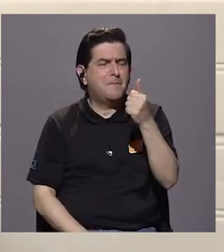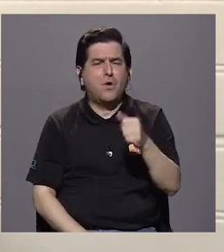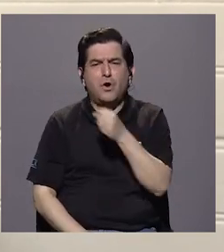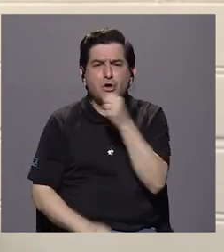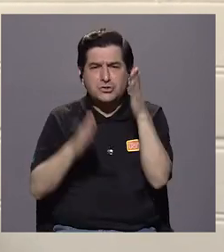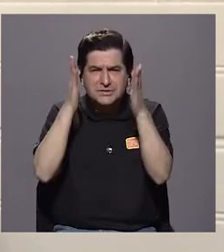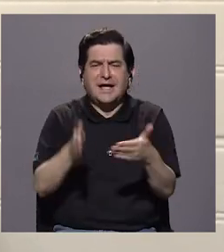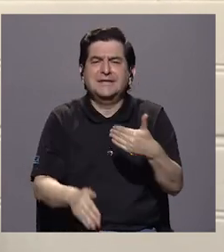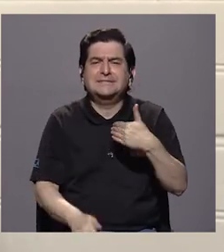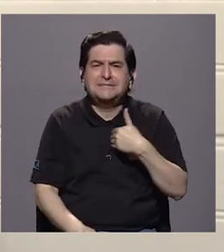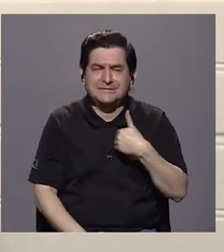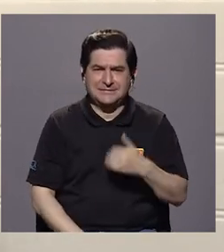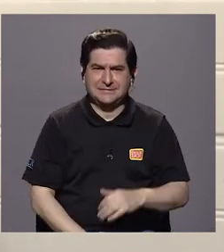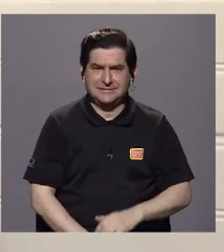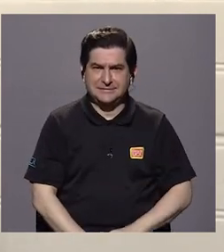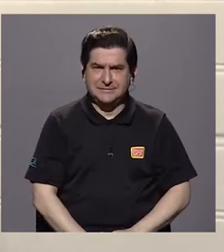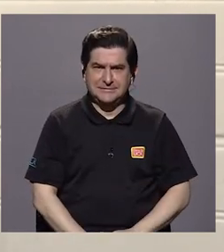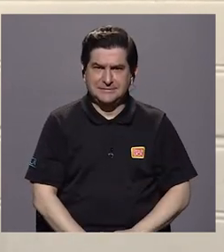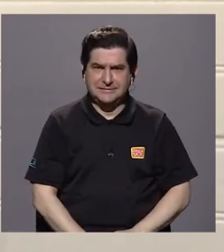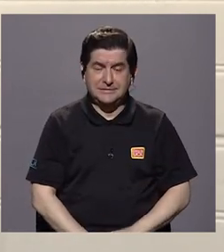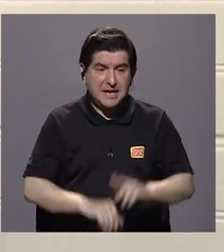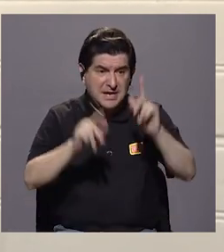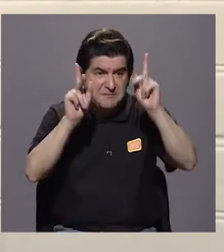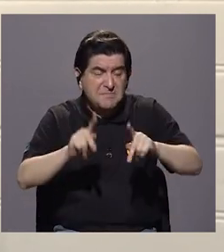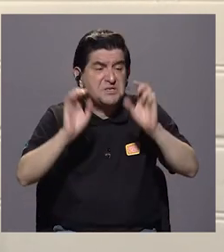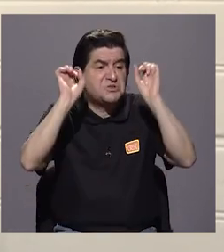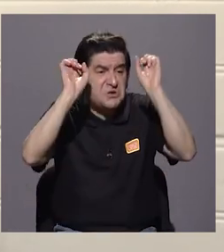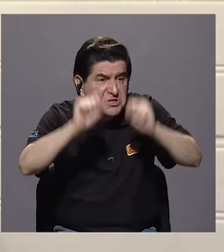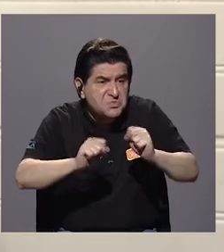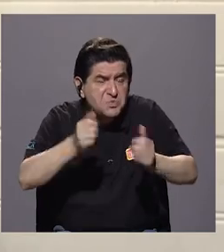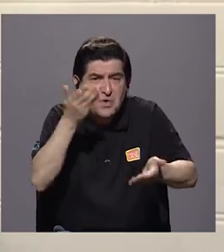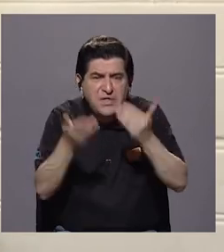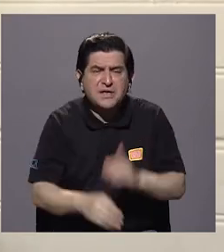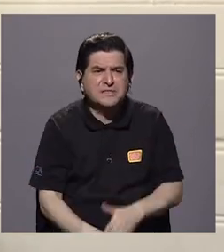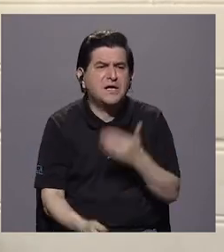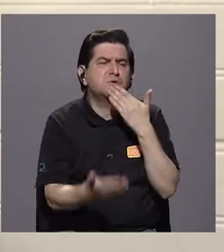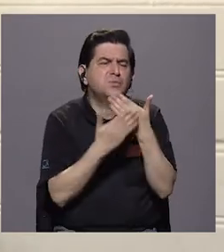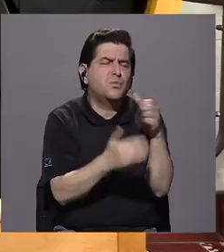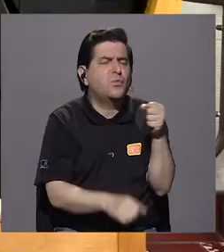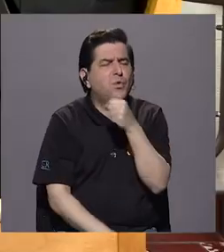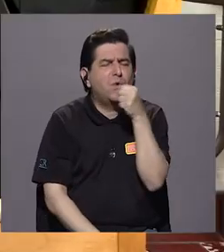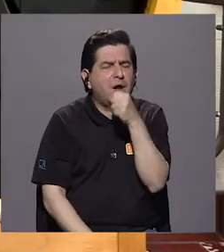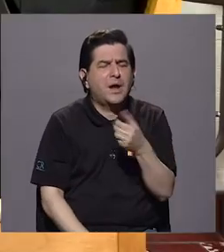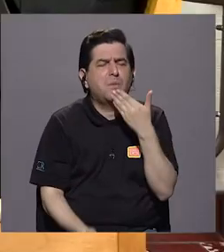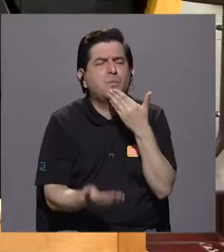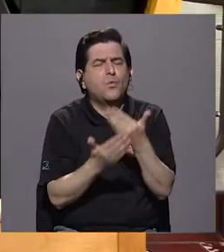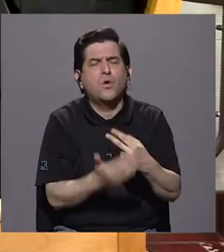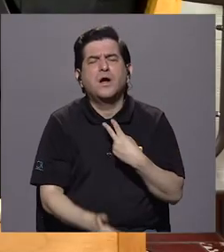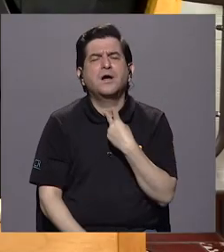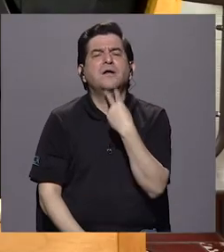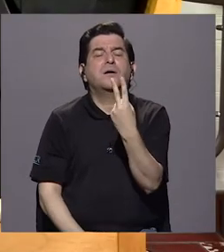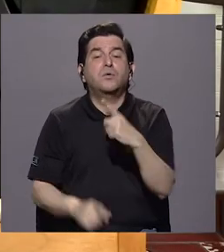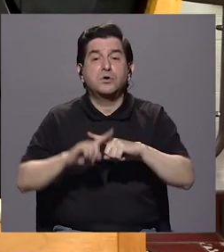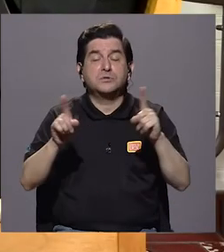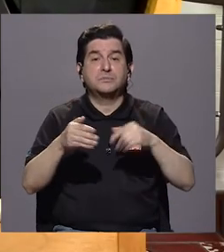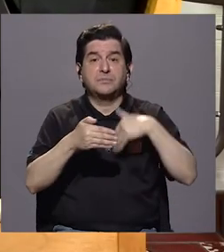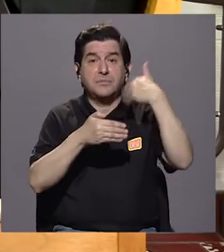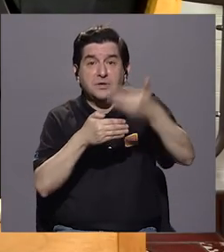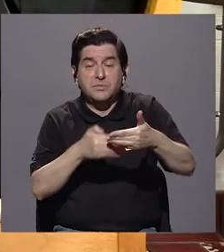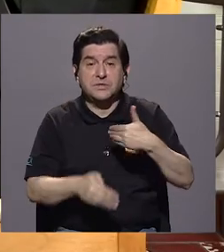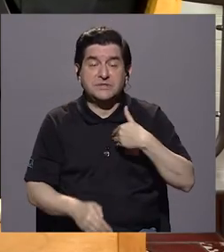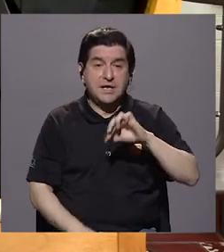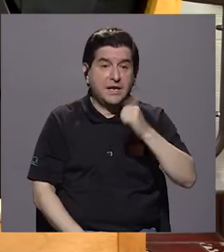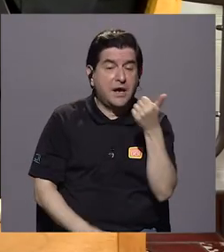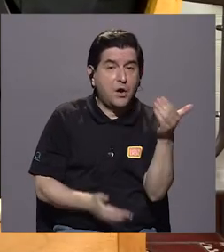Elena. Y es que... hay personas que pueden ser muy buenos cantantes y tener muy buena voz, uh-huh, pero luego tienen el otro